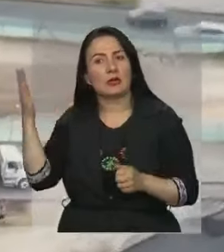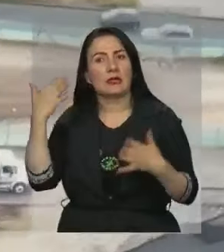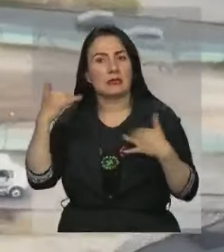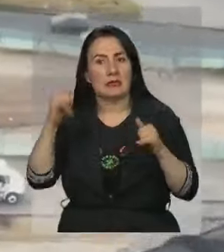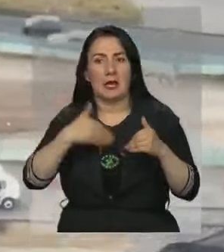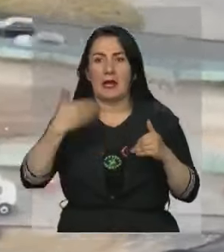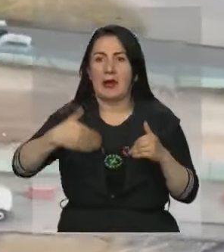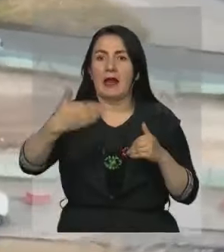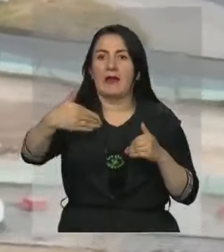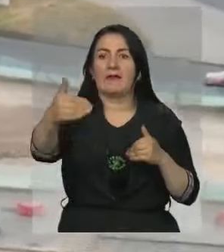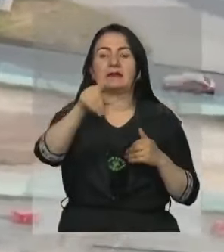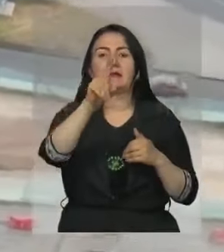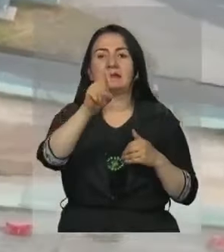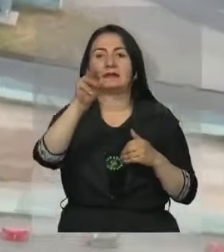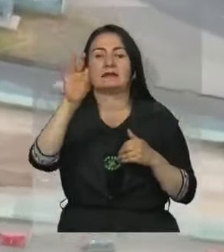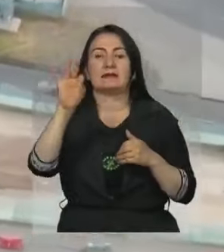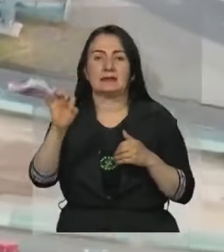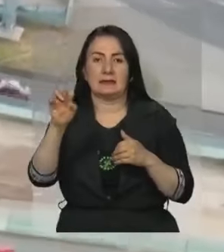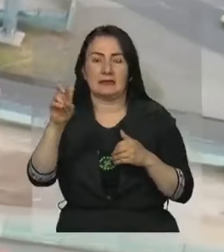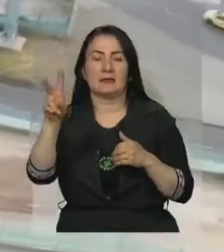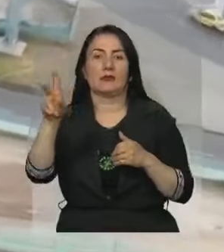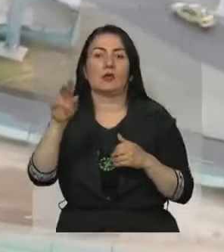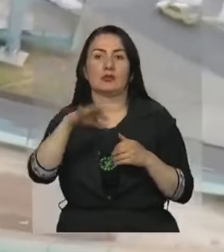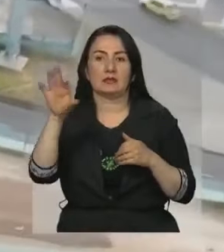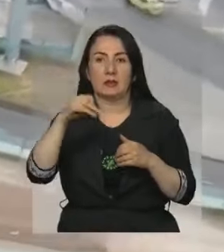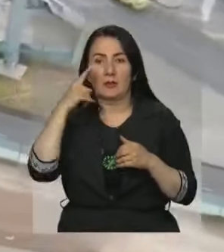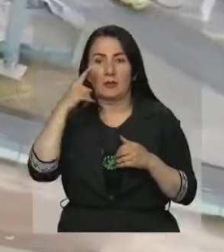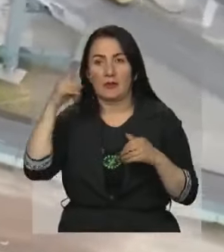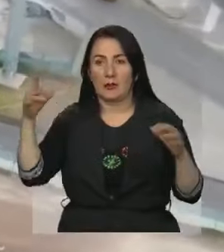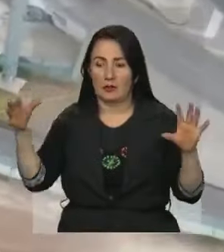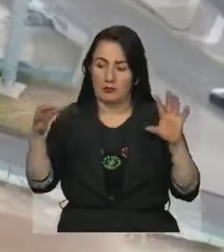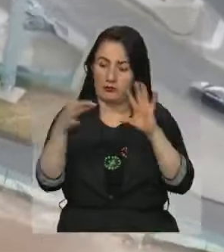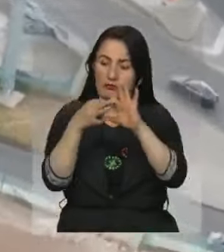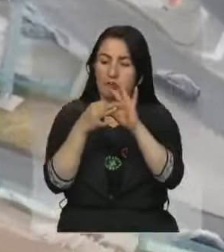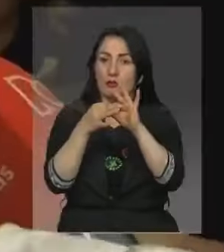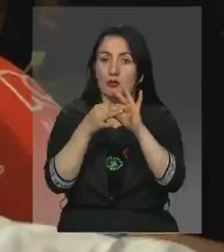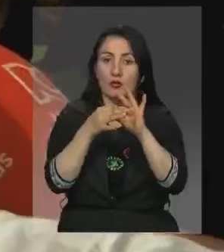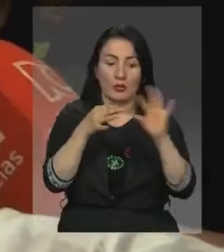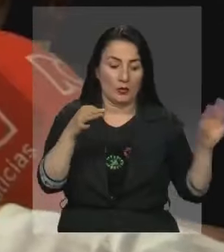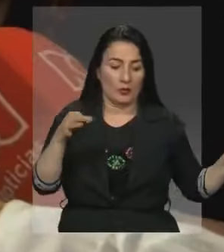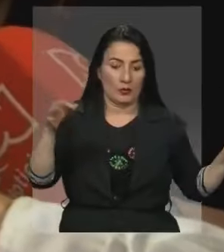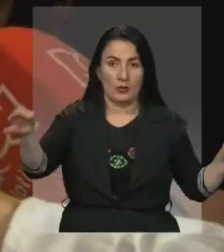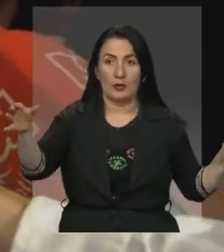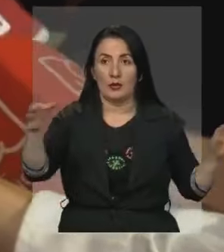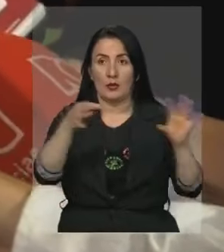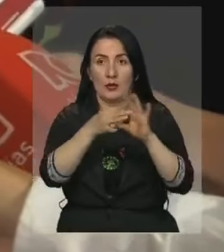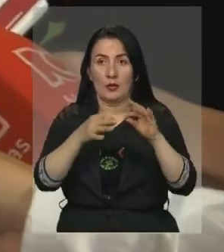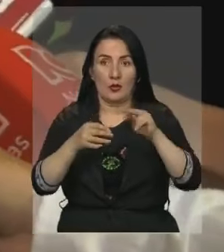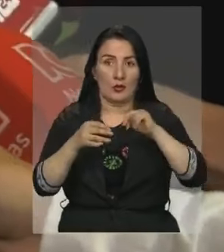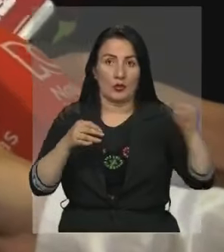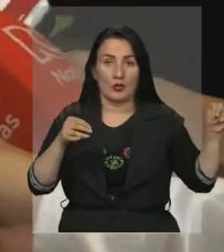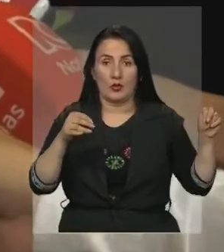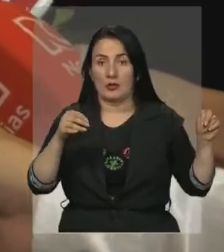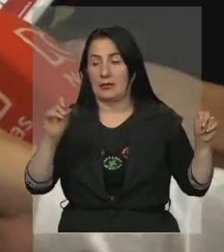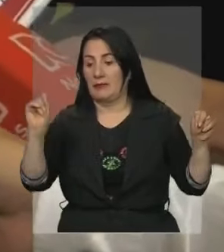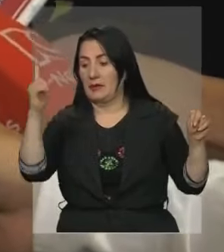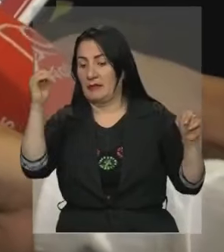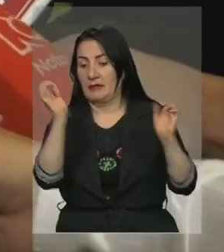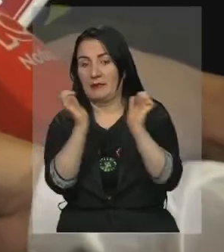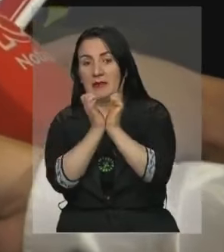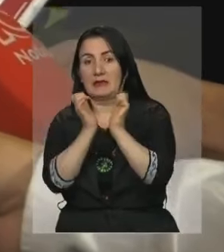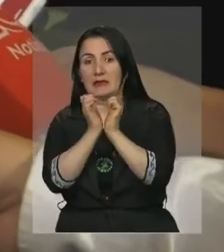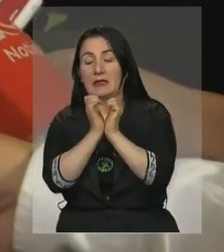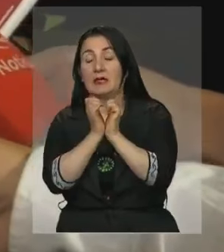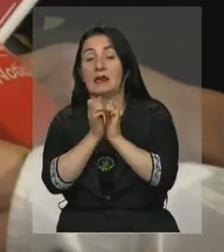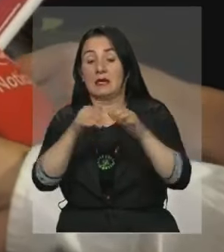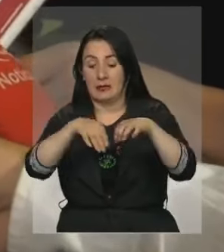tiene un avance del 67%. Se termina de juntar los dos puntos del puente norte de la avenida Primero de Mayo sobre la